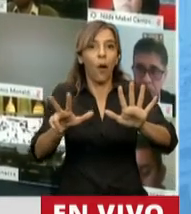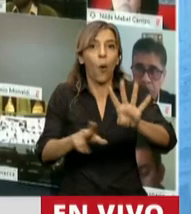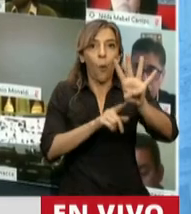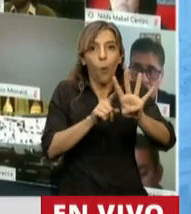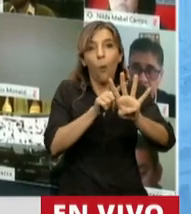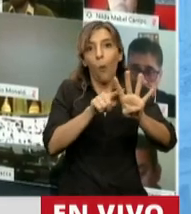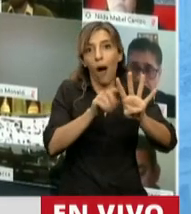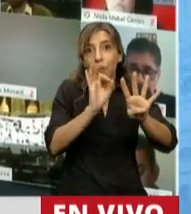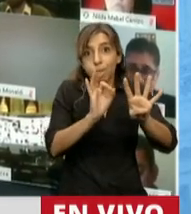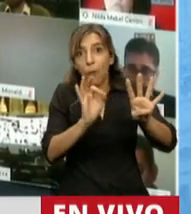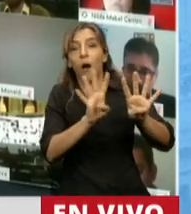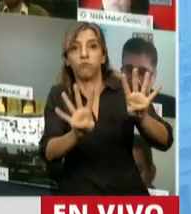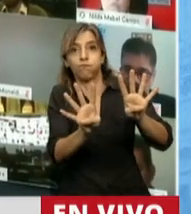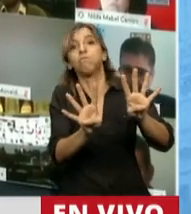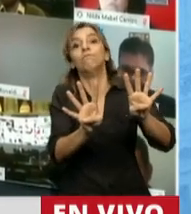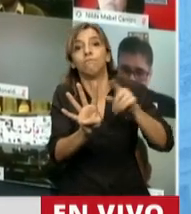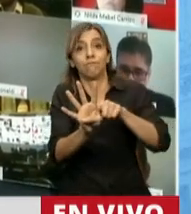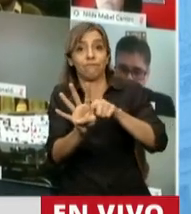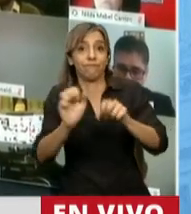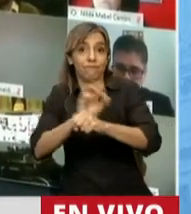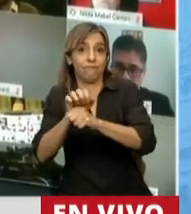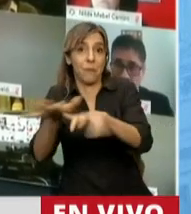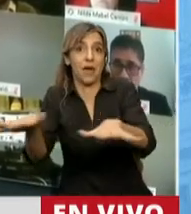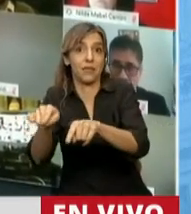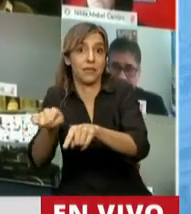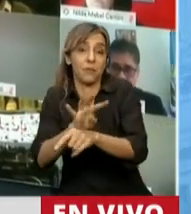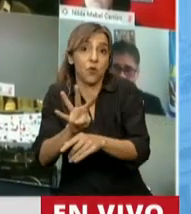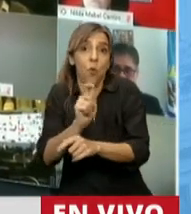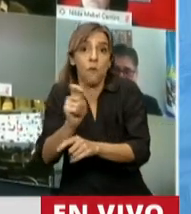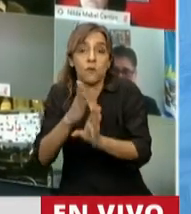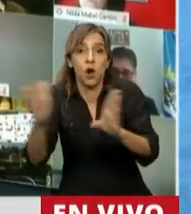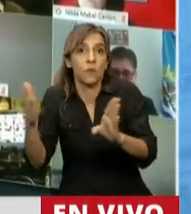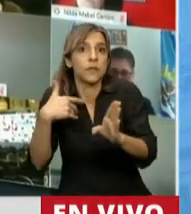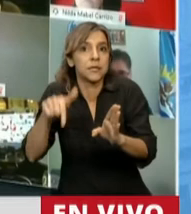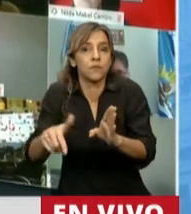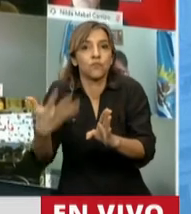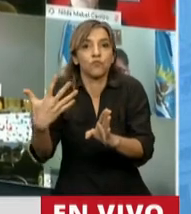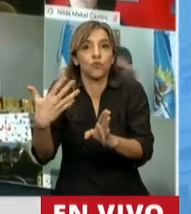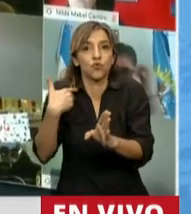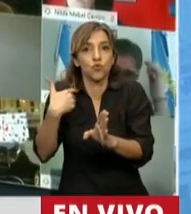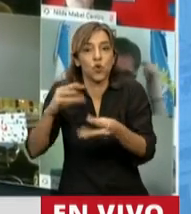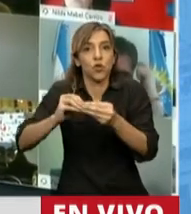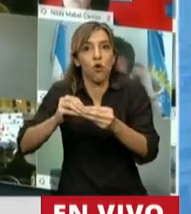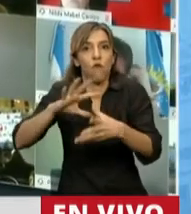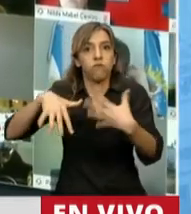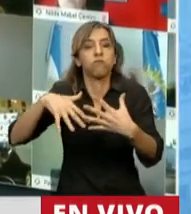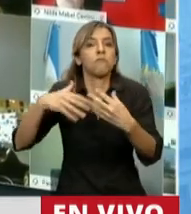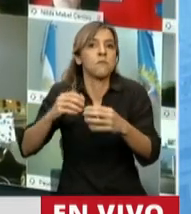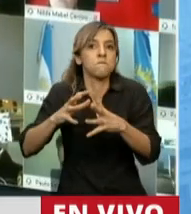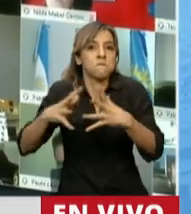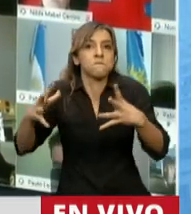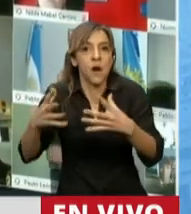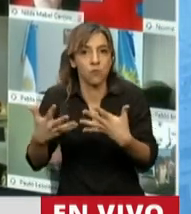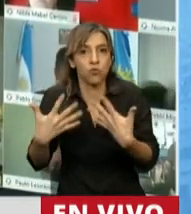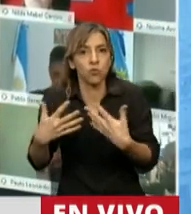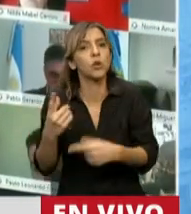la pandemia va a agudizar y va a profundizar estos conflictos, pero acá hay un gobierno que tiene ganas de